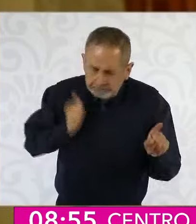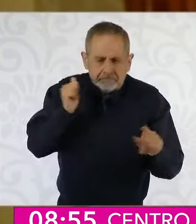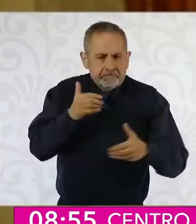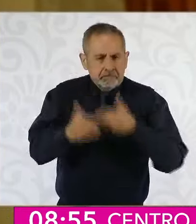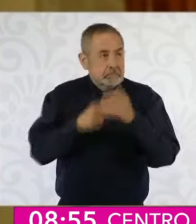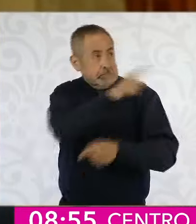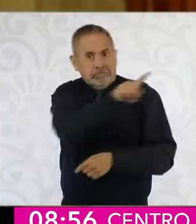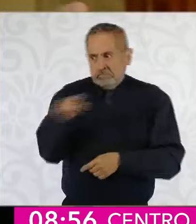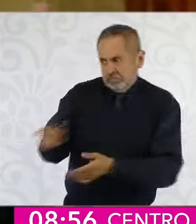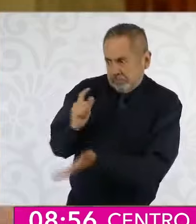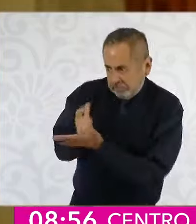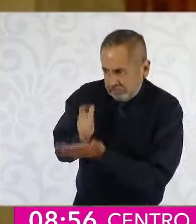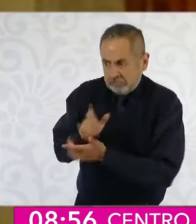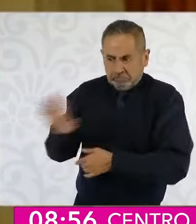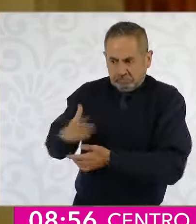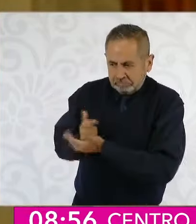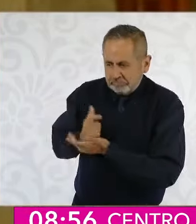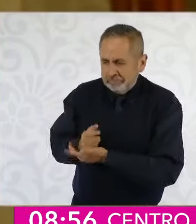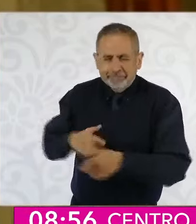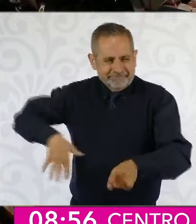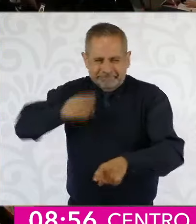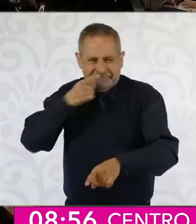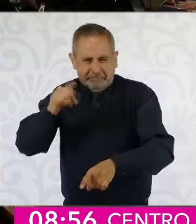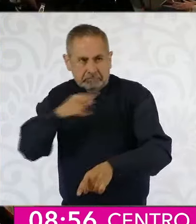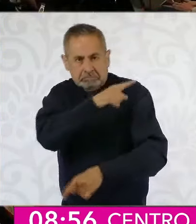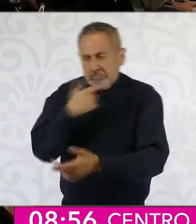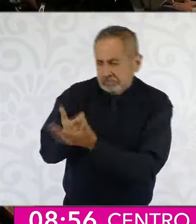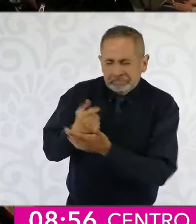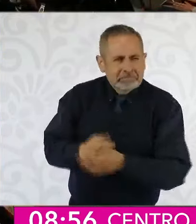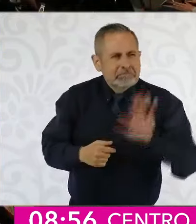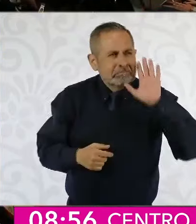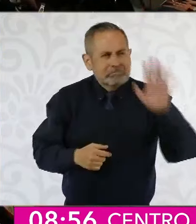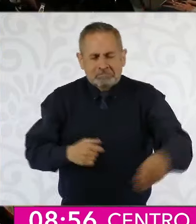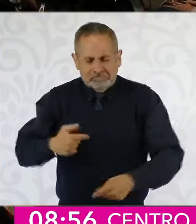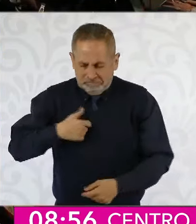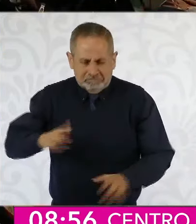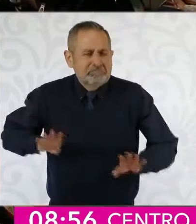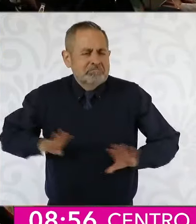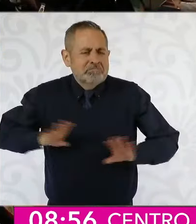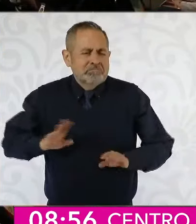de esta amenaza que, como acaba de decir Gina, nos dieron. Gracias.